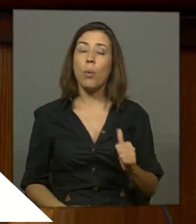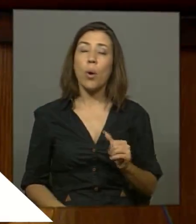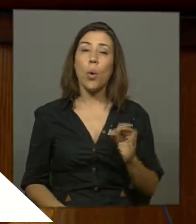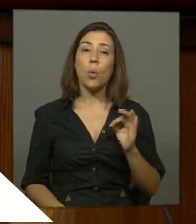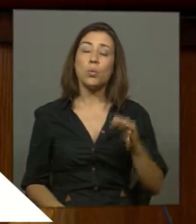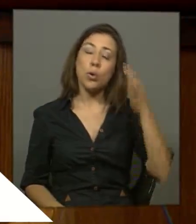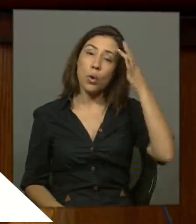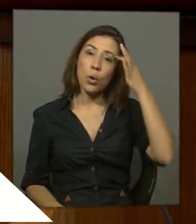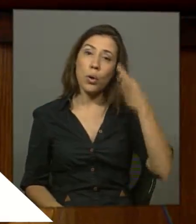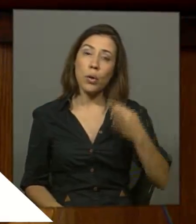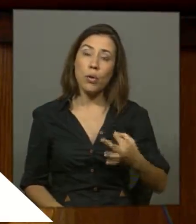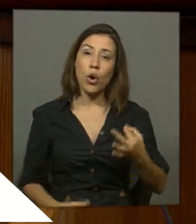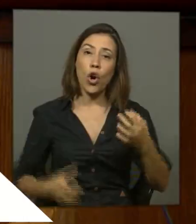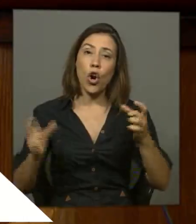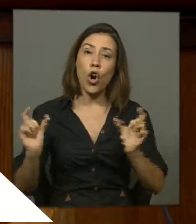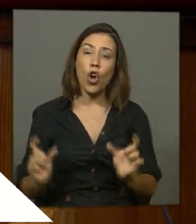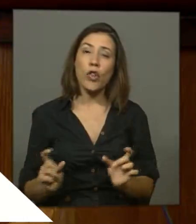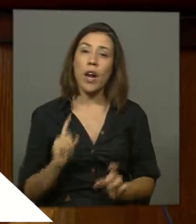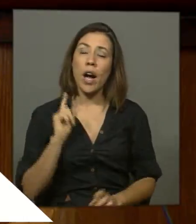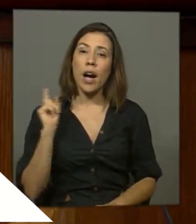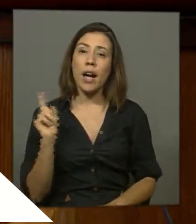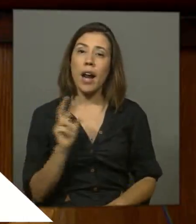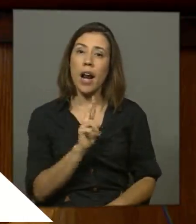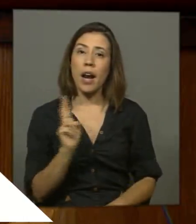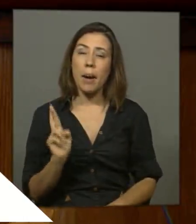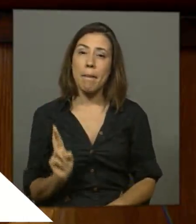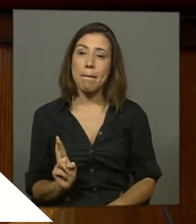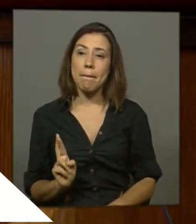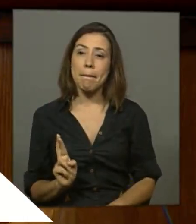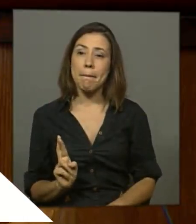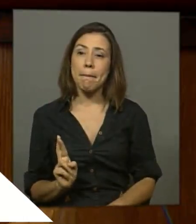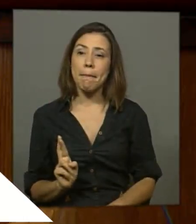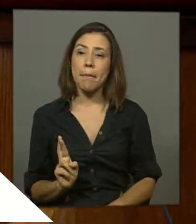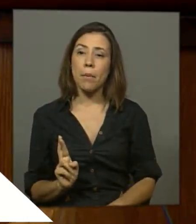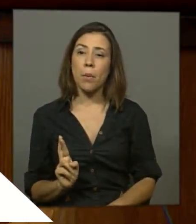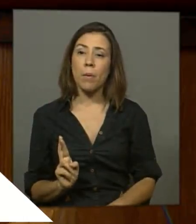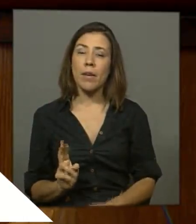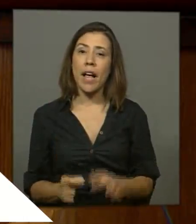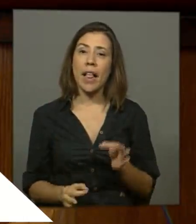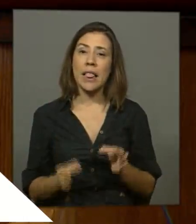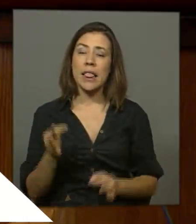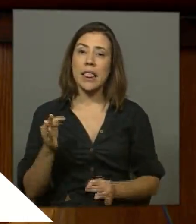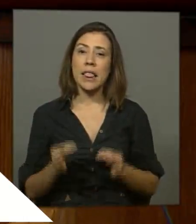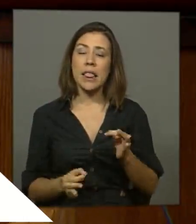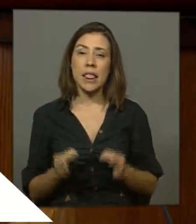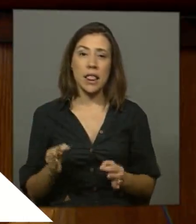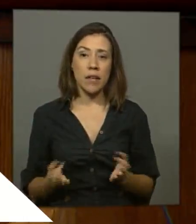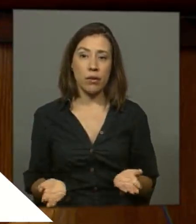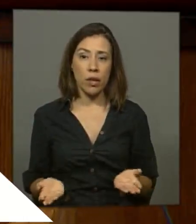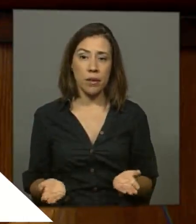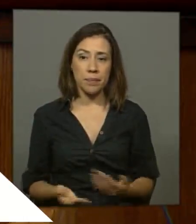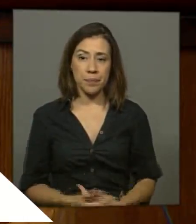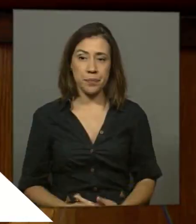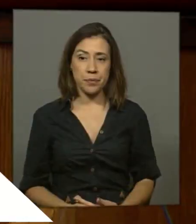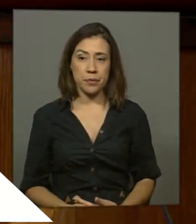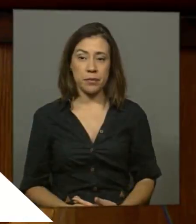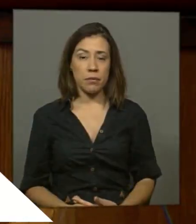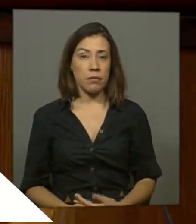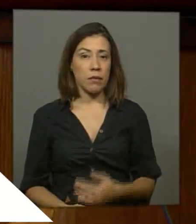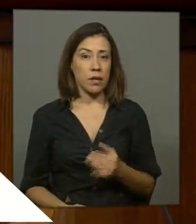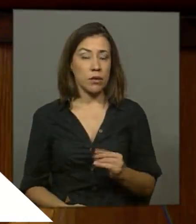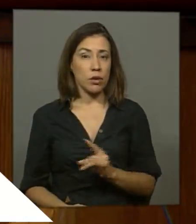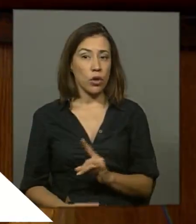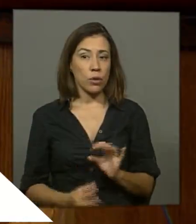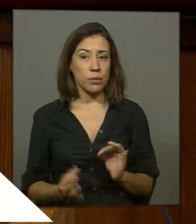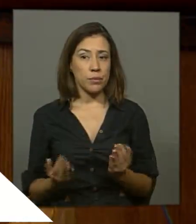determinado la contraloría general de la república y los y los tribunales de Justicia ahora si